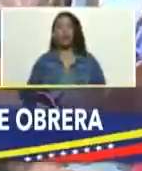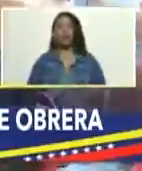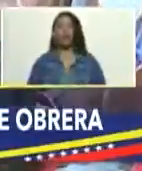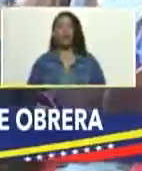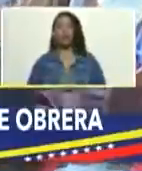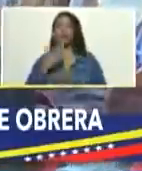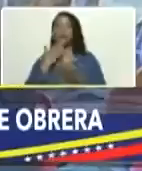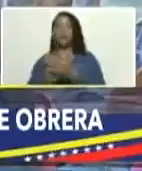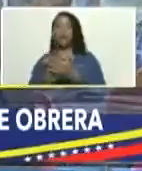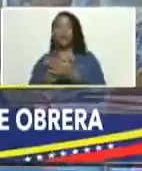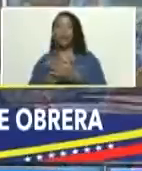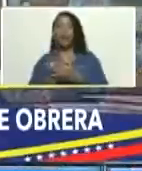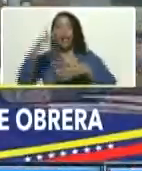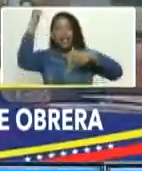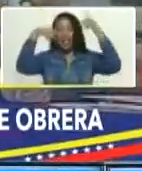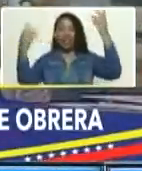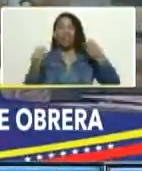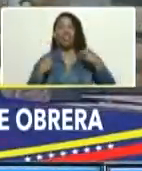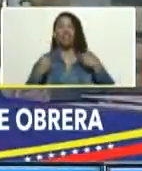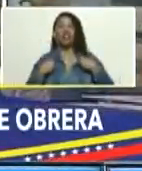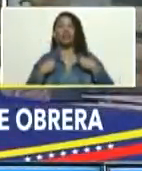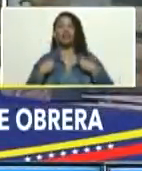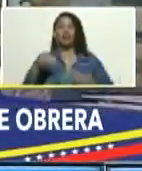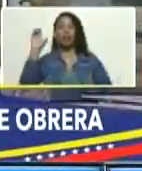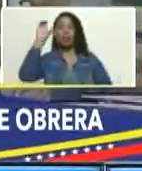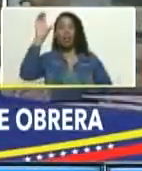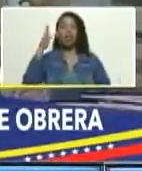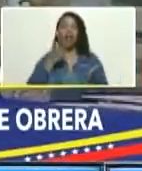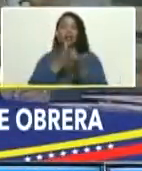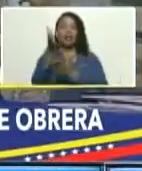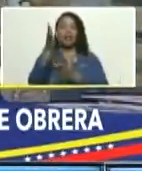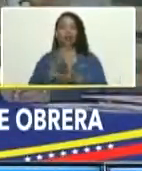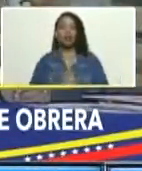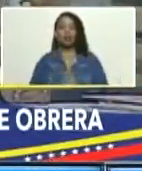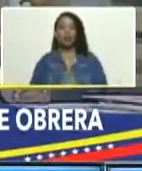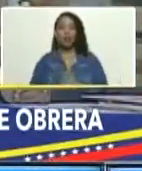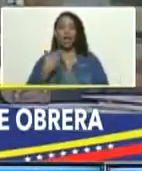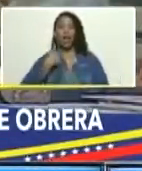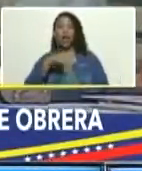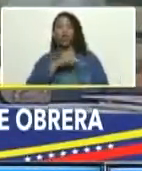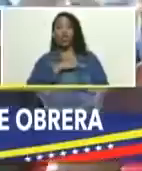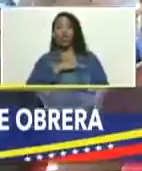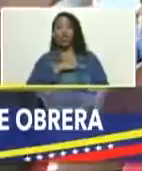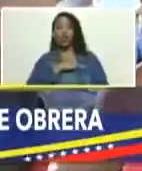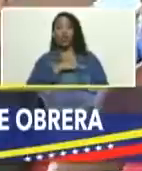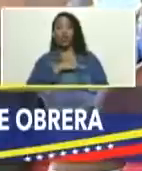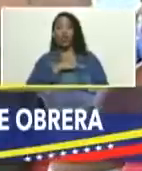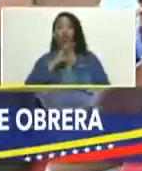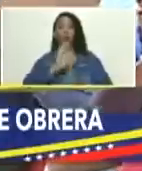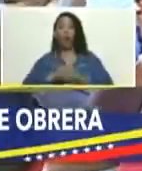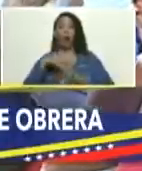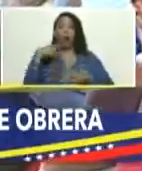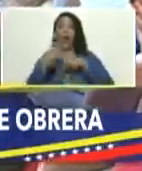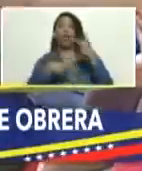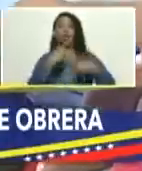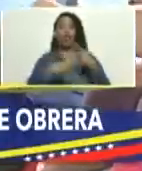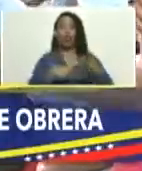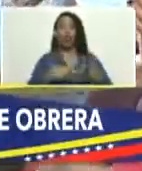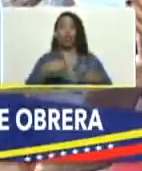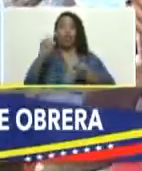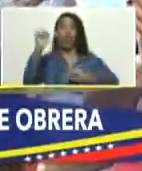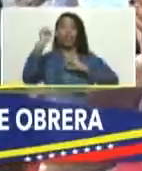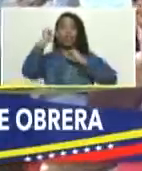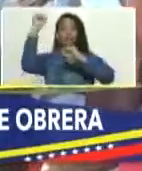Gracias, Ángela. ¡Chávez vive! La patria sigue. Y nosotros, porque producir es